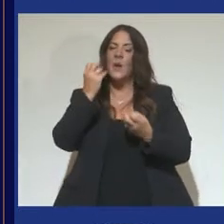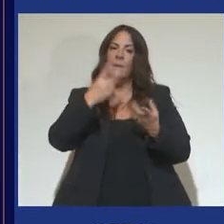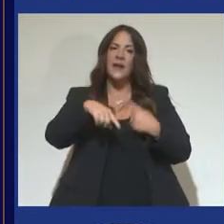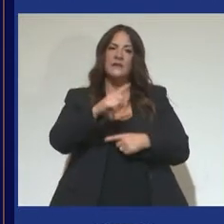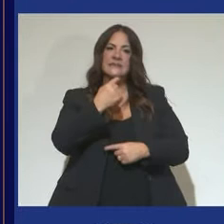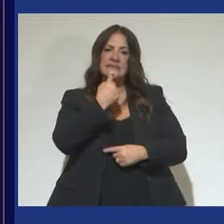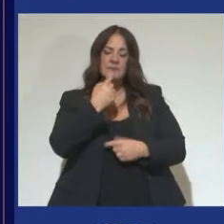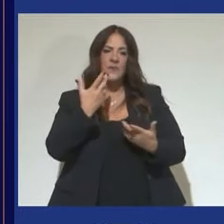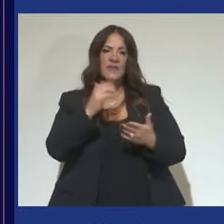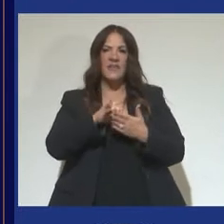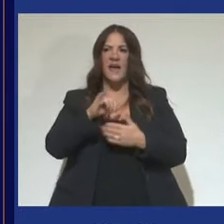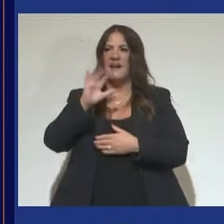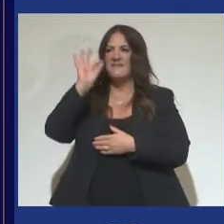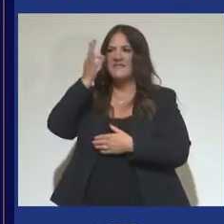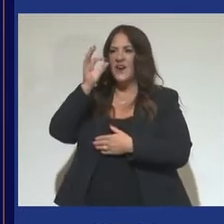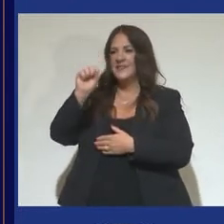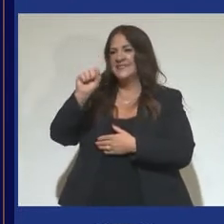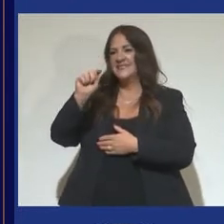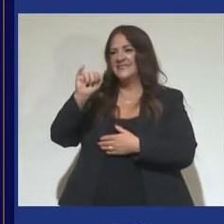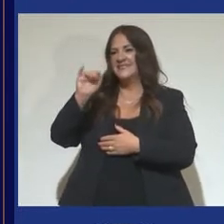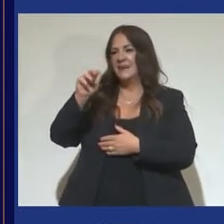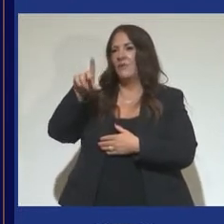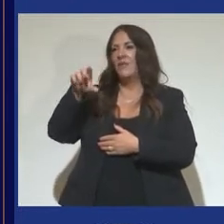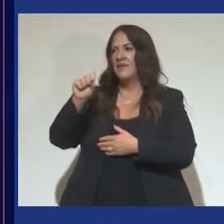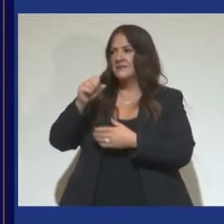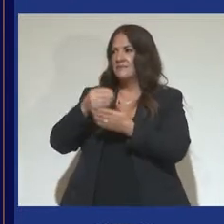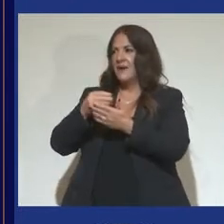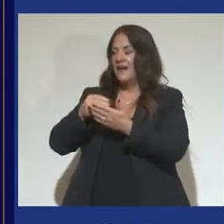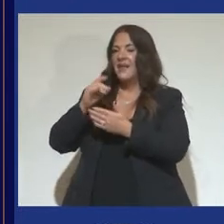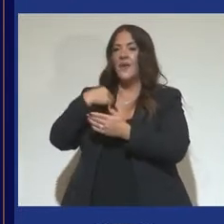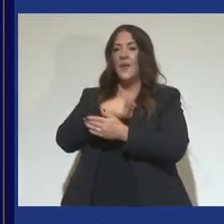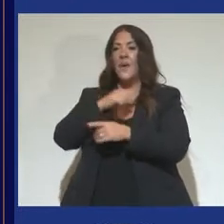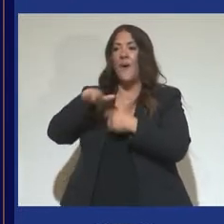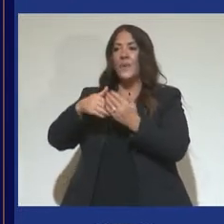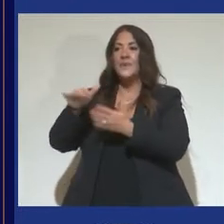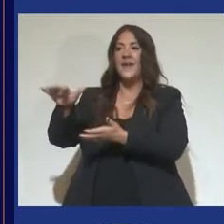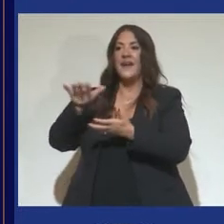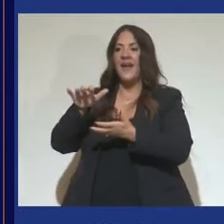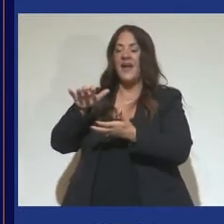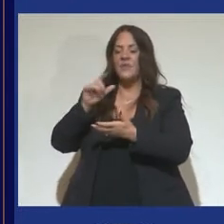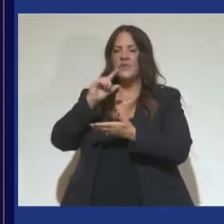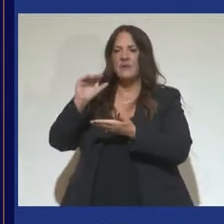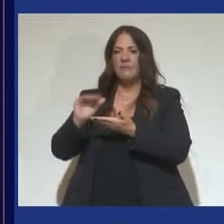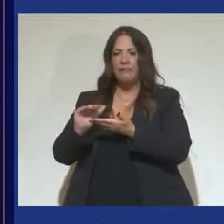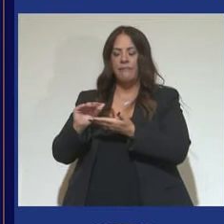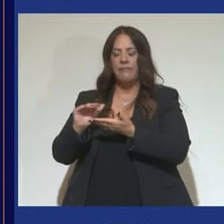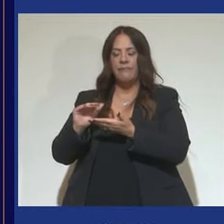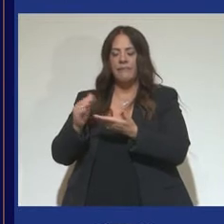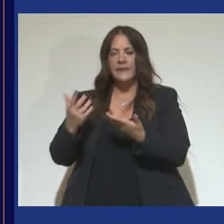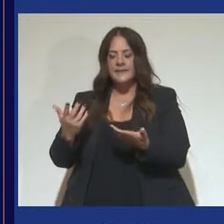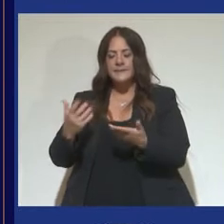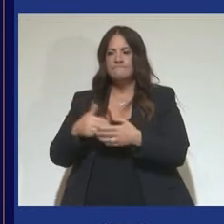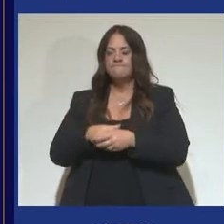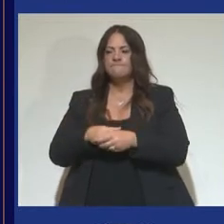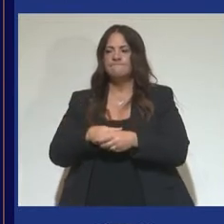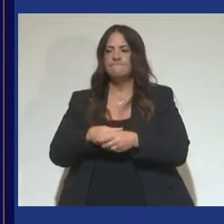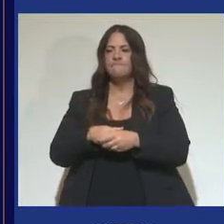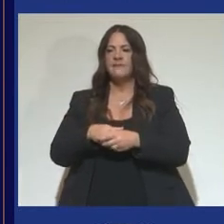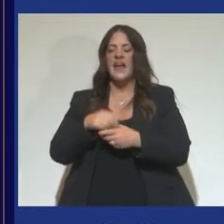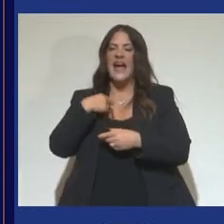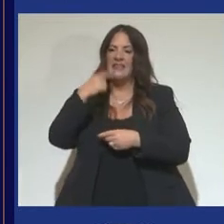están desilusionados de que el estímulo federal no es más grande yo estoy desilusionado porque